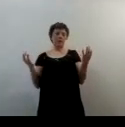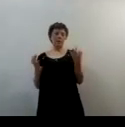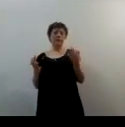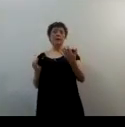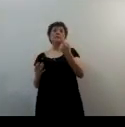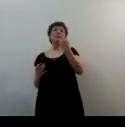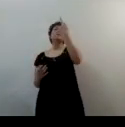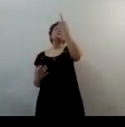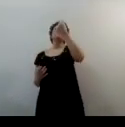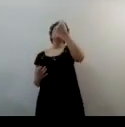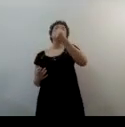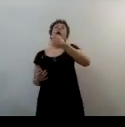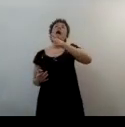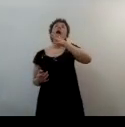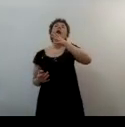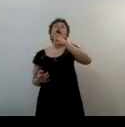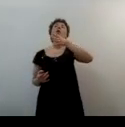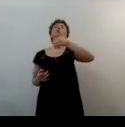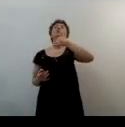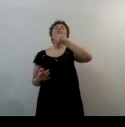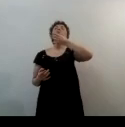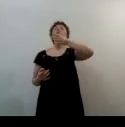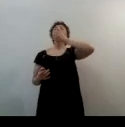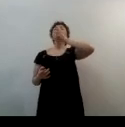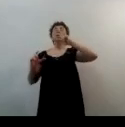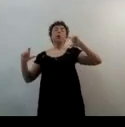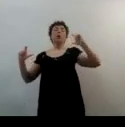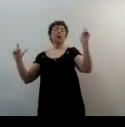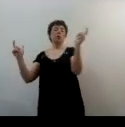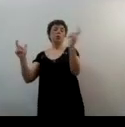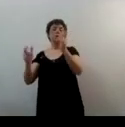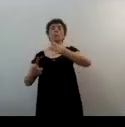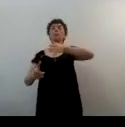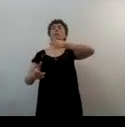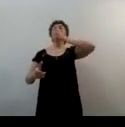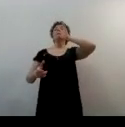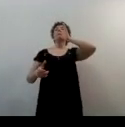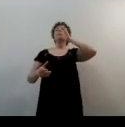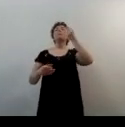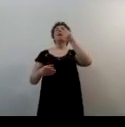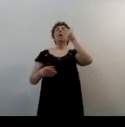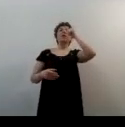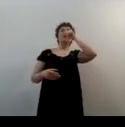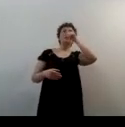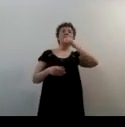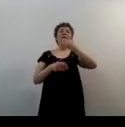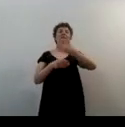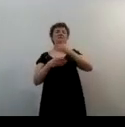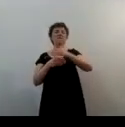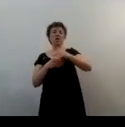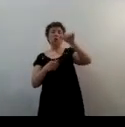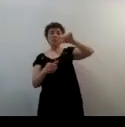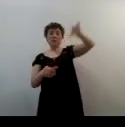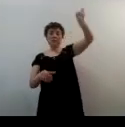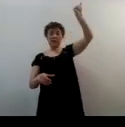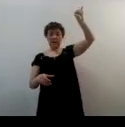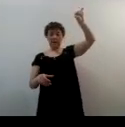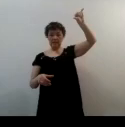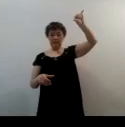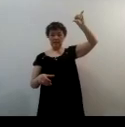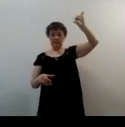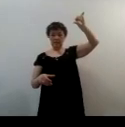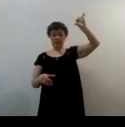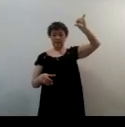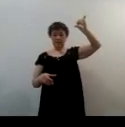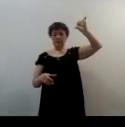toma alcohol tipo social, mejor siempre tirar de vino, cerveza, sidra, o sea, bebidas fermentadas que tienen menor contenido